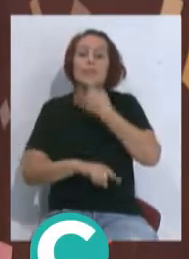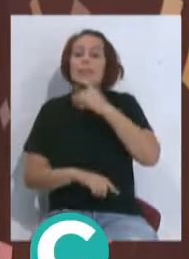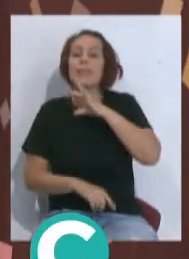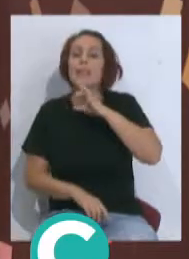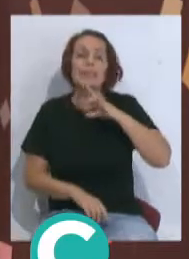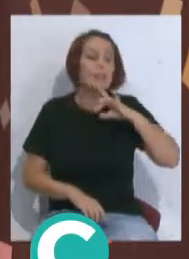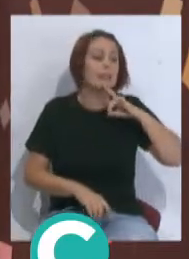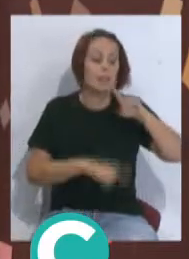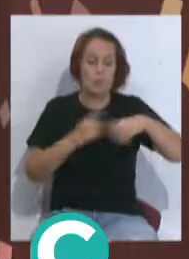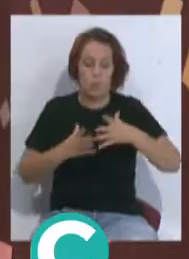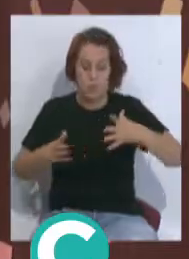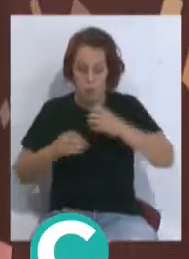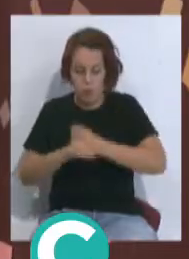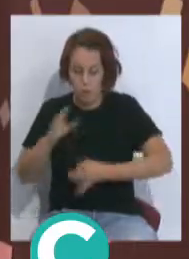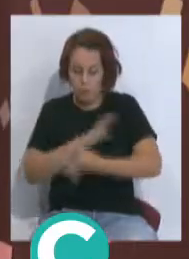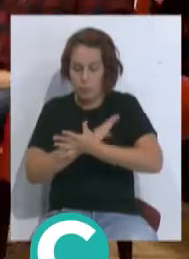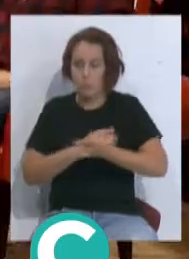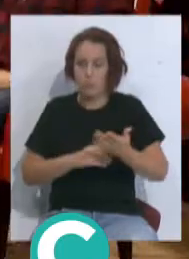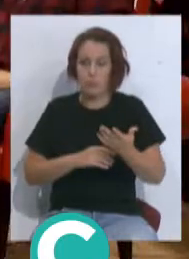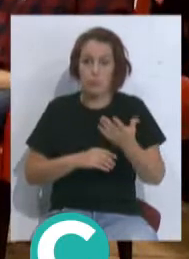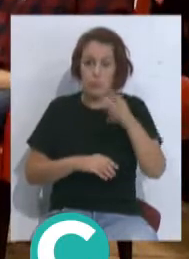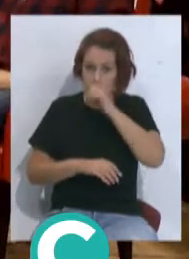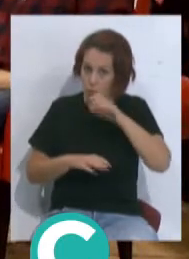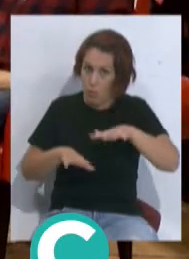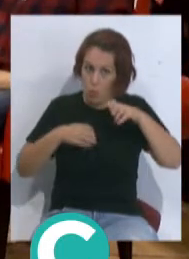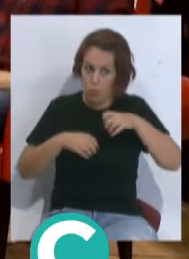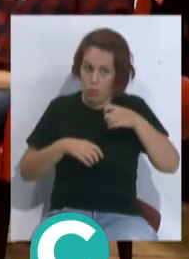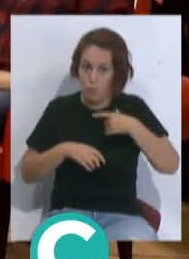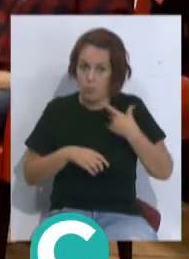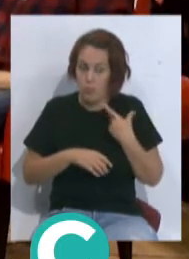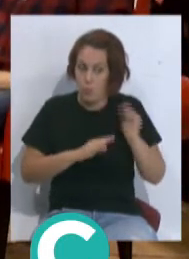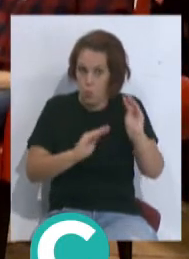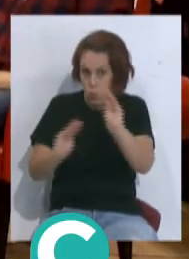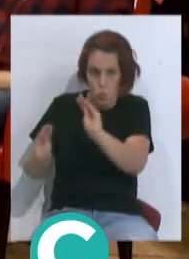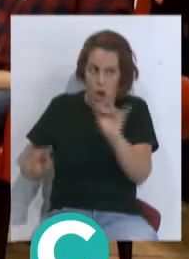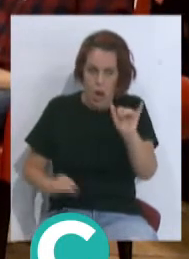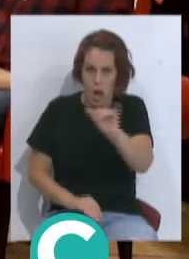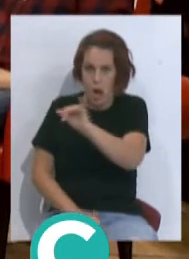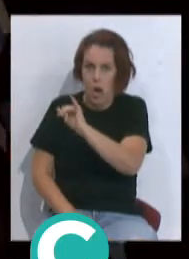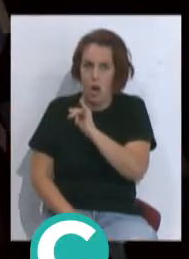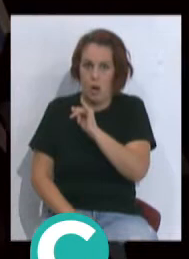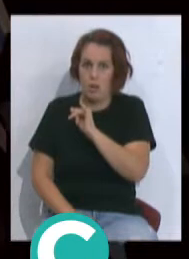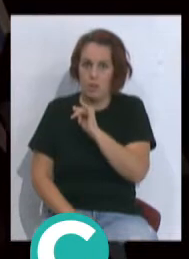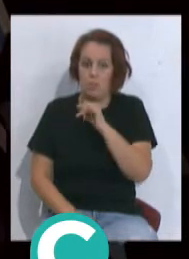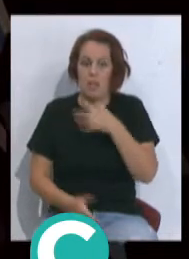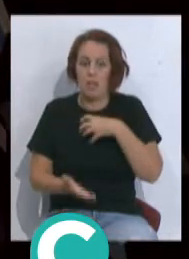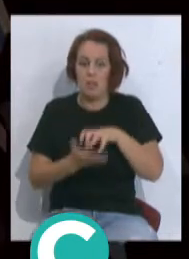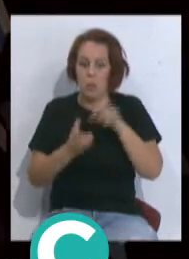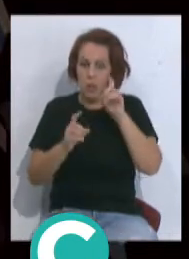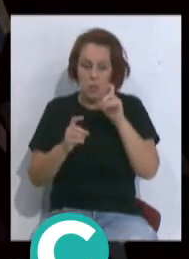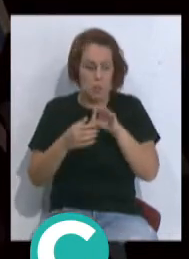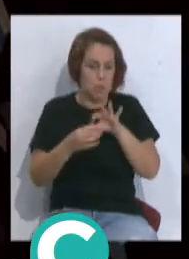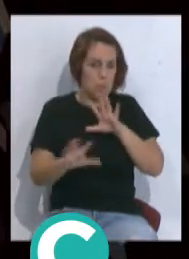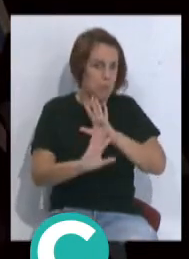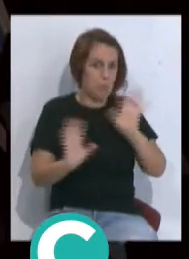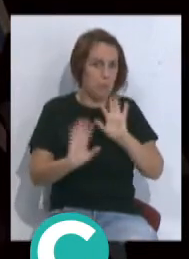una especie de bolsa. Hay varios coros que sí tienen su propio espacio, que no dependen del centro educativo. Aún